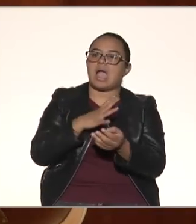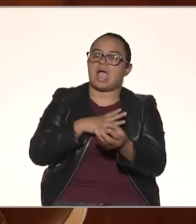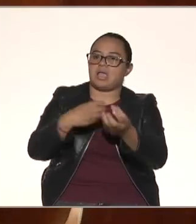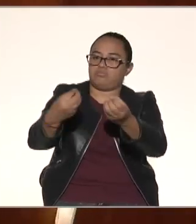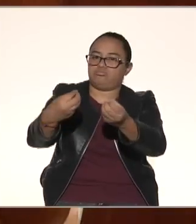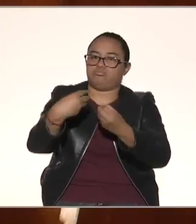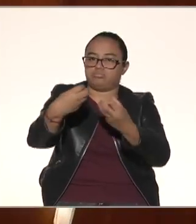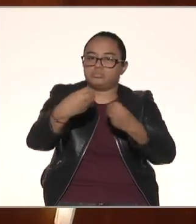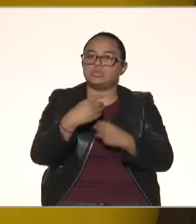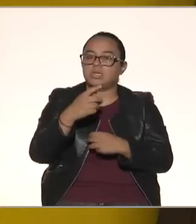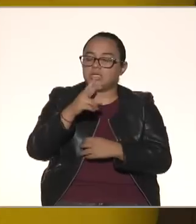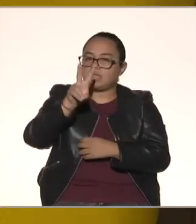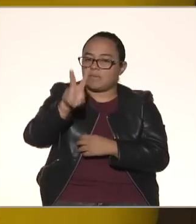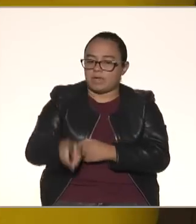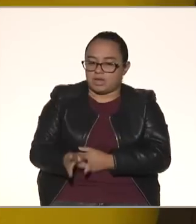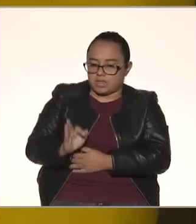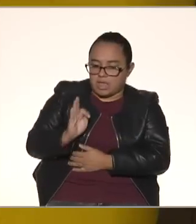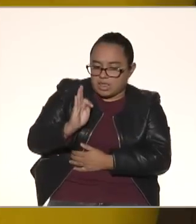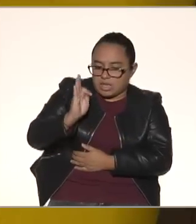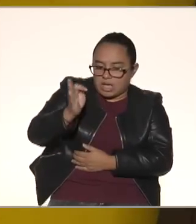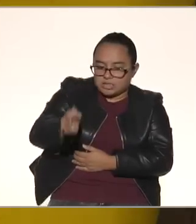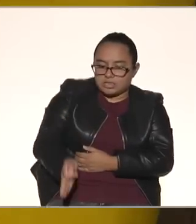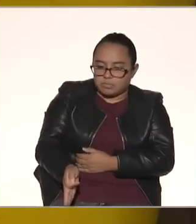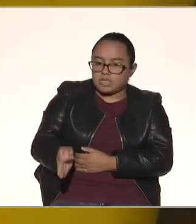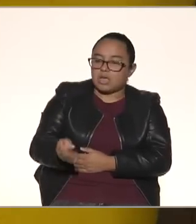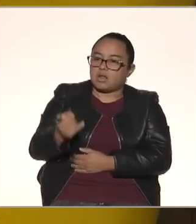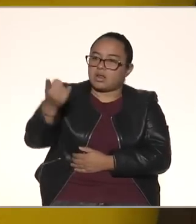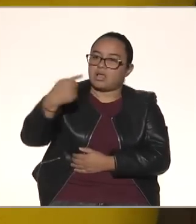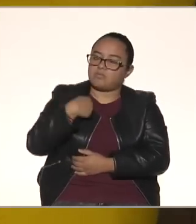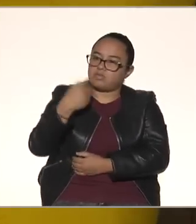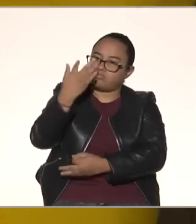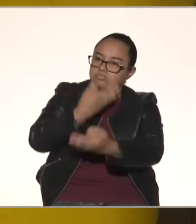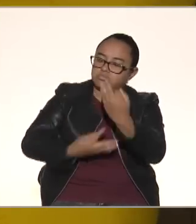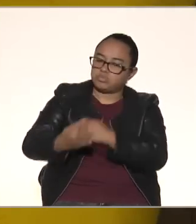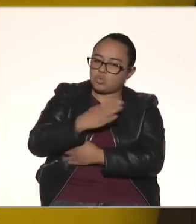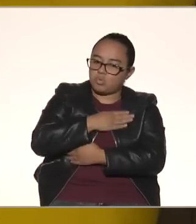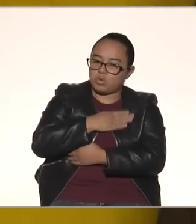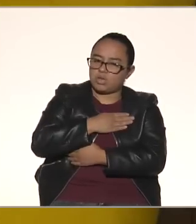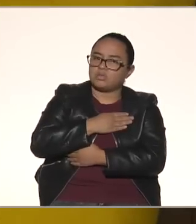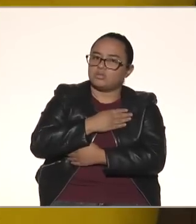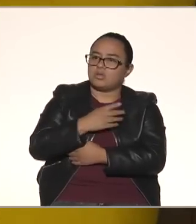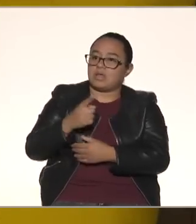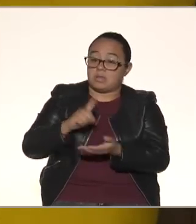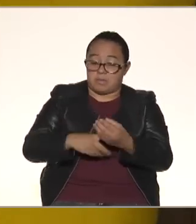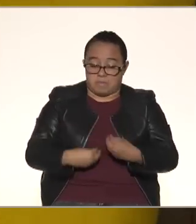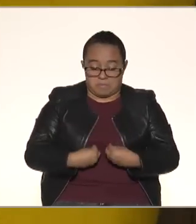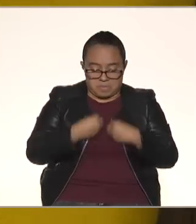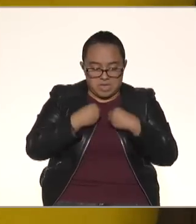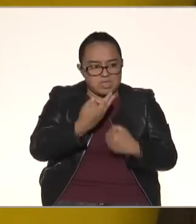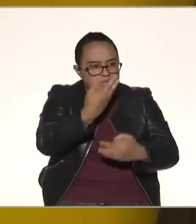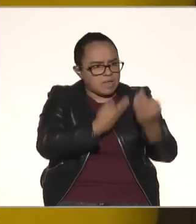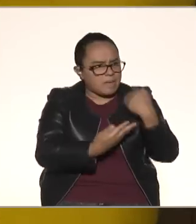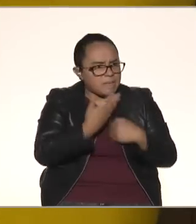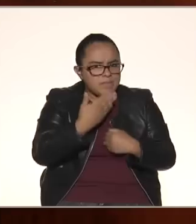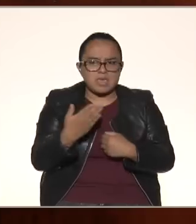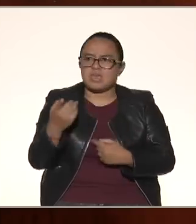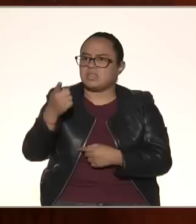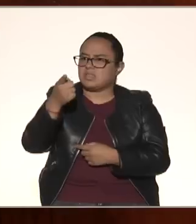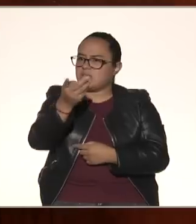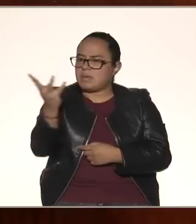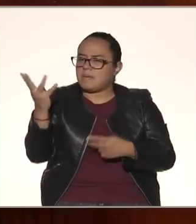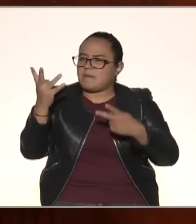reconociendo que se me está haciendo generoso. La vida es generosa conmigo, mi familia es generosa conmigo, la sociedad,